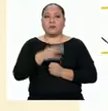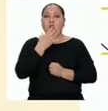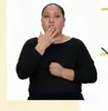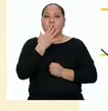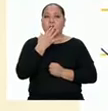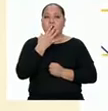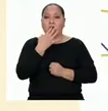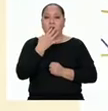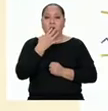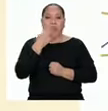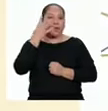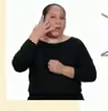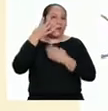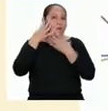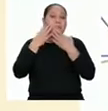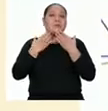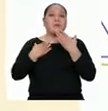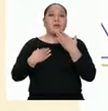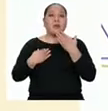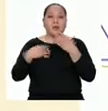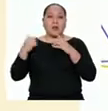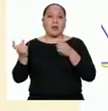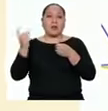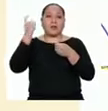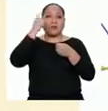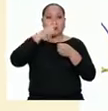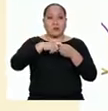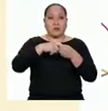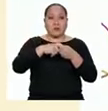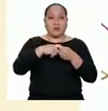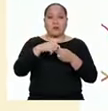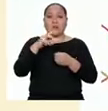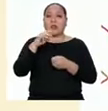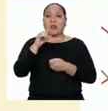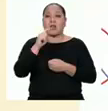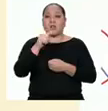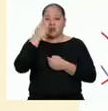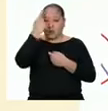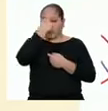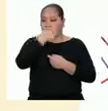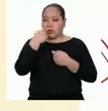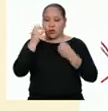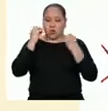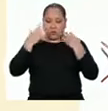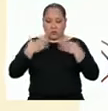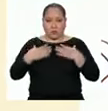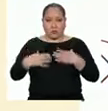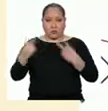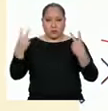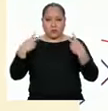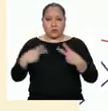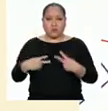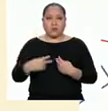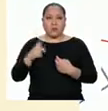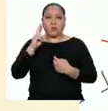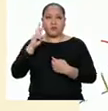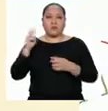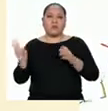que ahora será incluido en el valor rasgos faciales y o físicos, incluiríamos